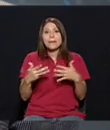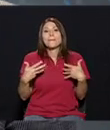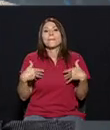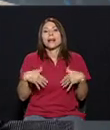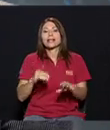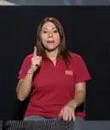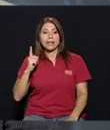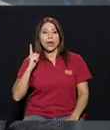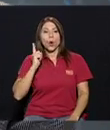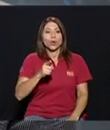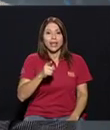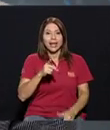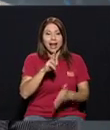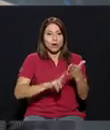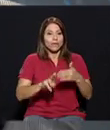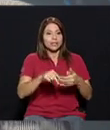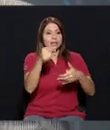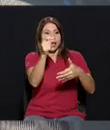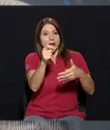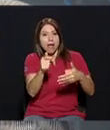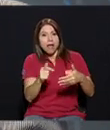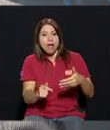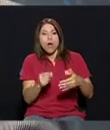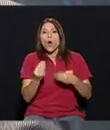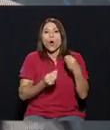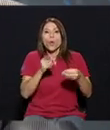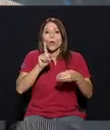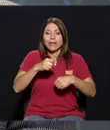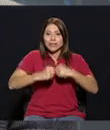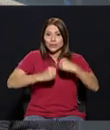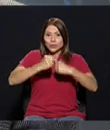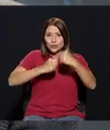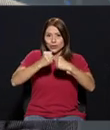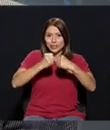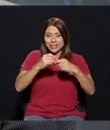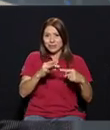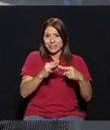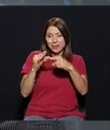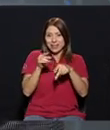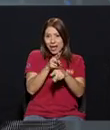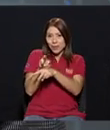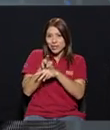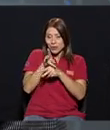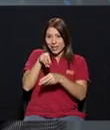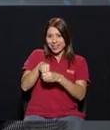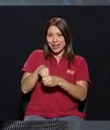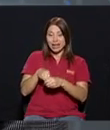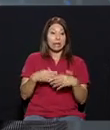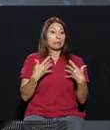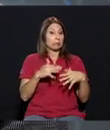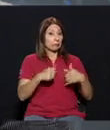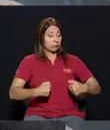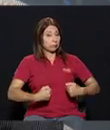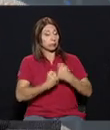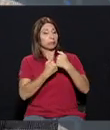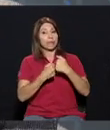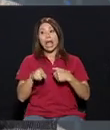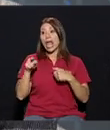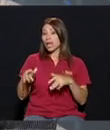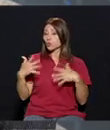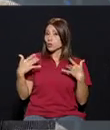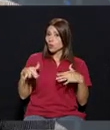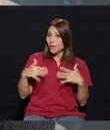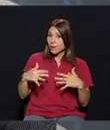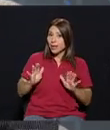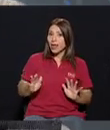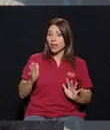prácticamente a ordenarle a las universidades cómo tiene que ser su estructura, por lo menos en todo lo que es la parte de la auditoría interna. Un gran reto que tenemos también. Eso me parece a mí que es